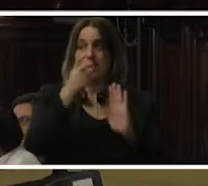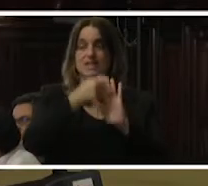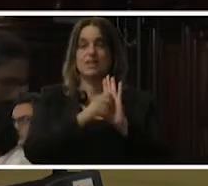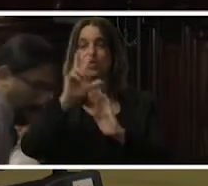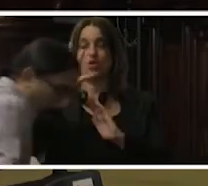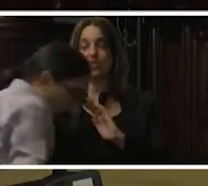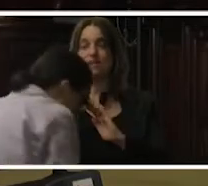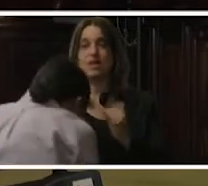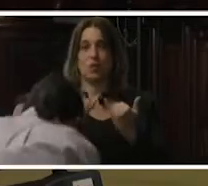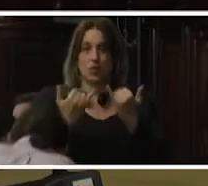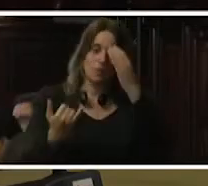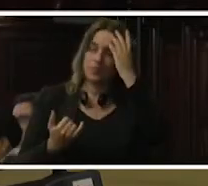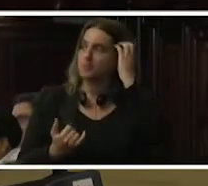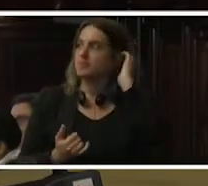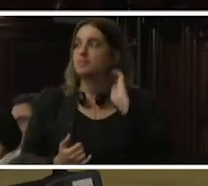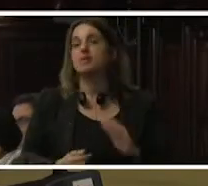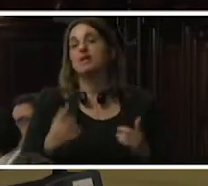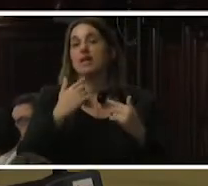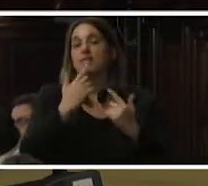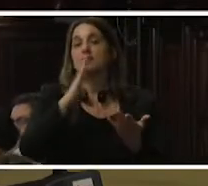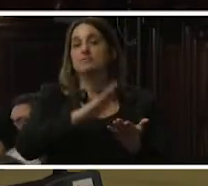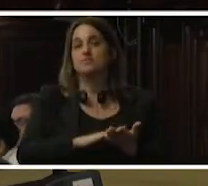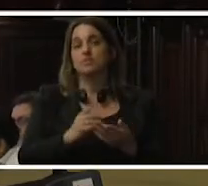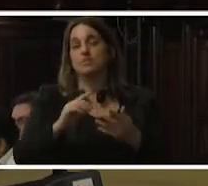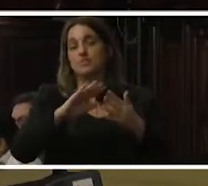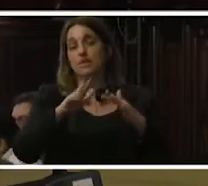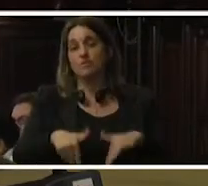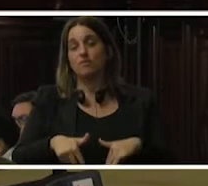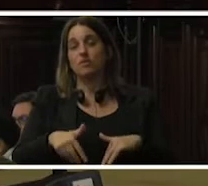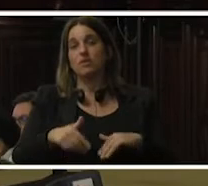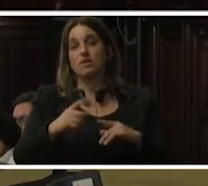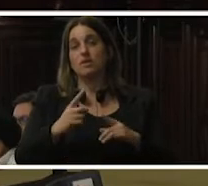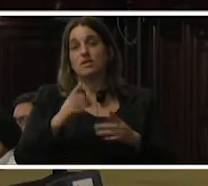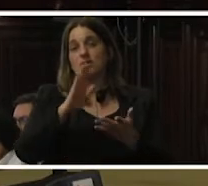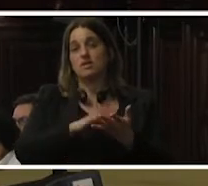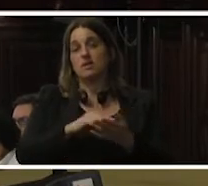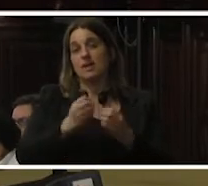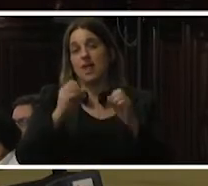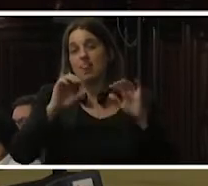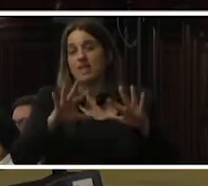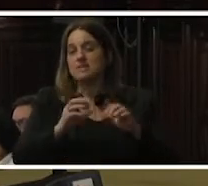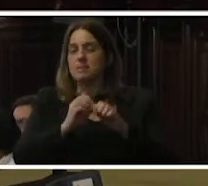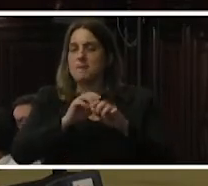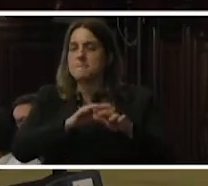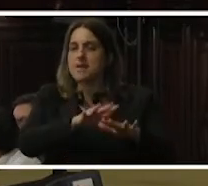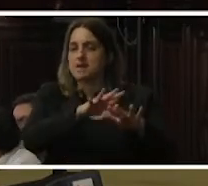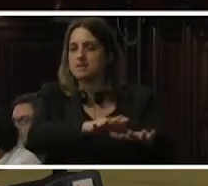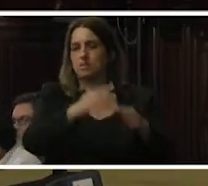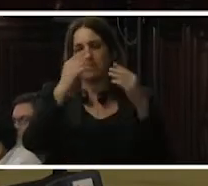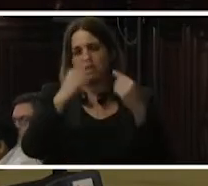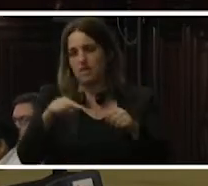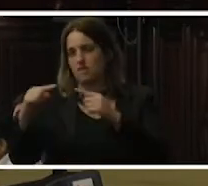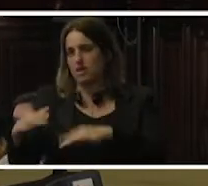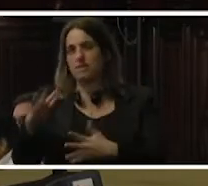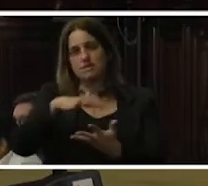sobre los PIAV. La ente matriz Ayorea y la CIDOB en la 10ª marcha por los sucedidos encuentros